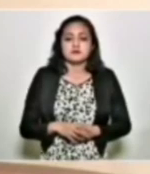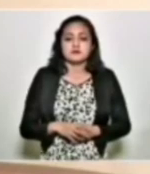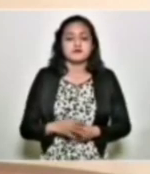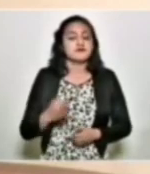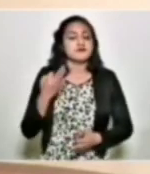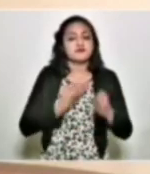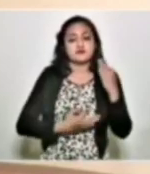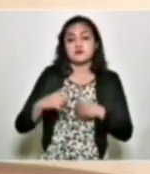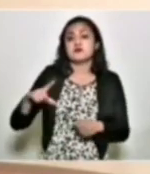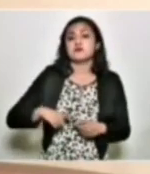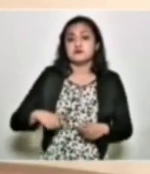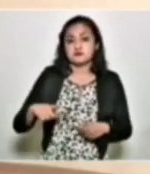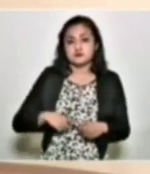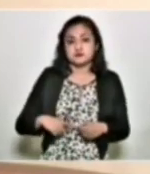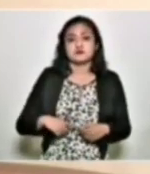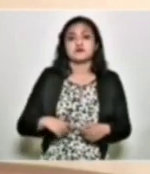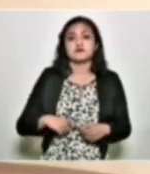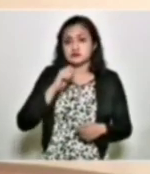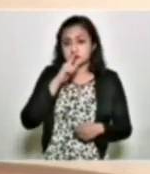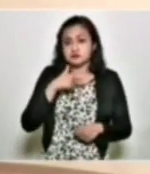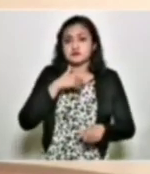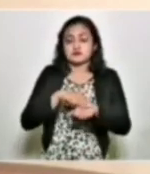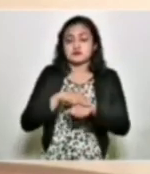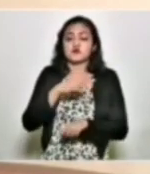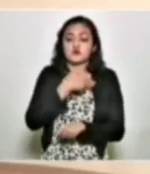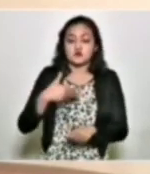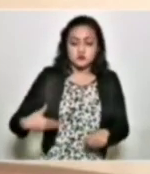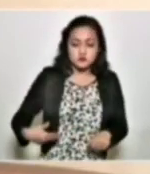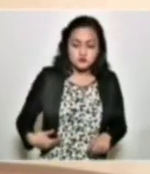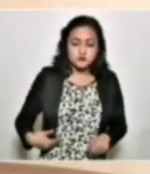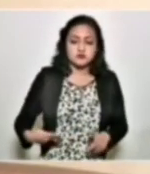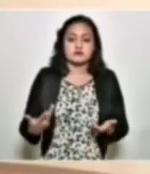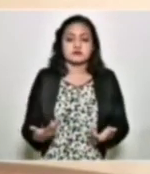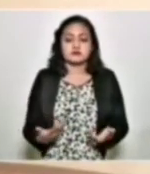a todos los gobiernos municipales